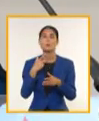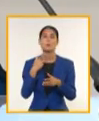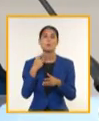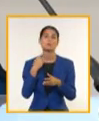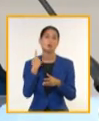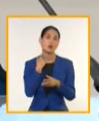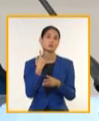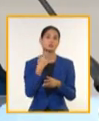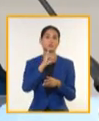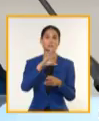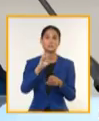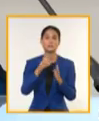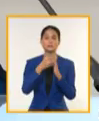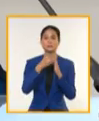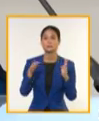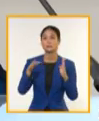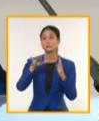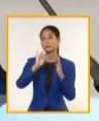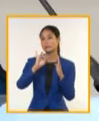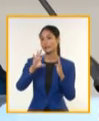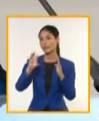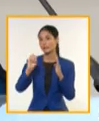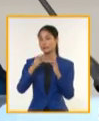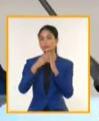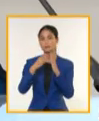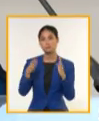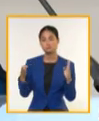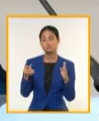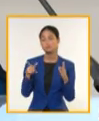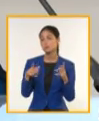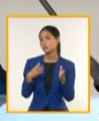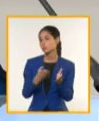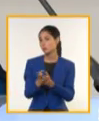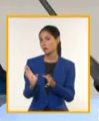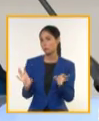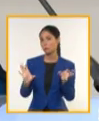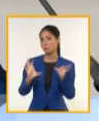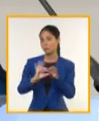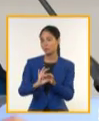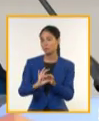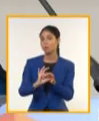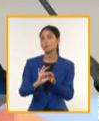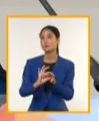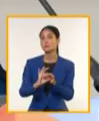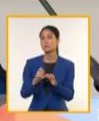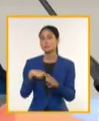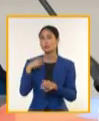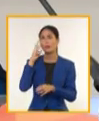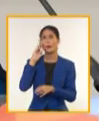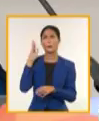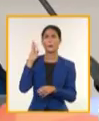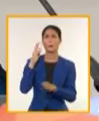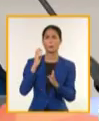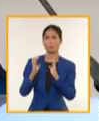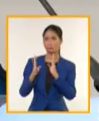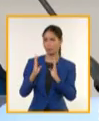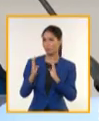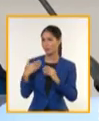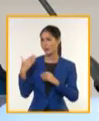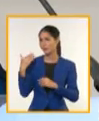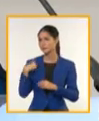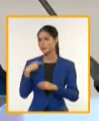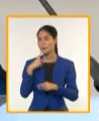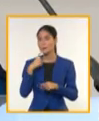misma medida que se amplían las relaciones comerciales. Recuerdo que en alguna etapa y con posterioridad también